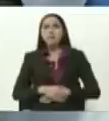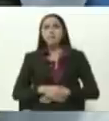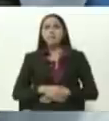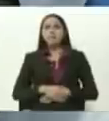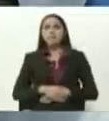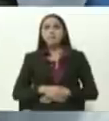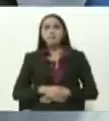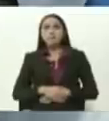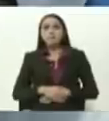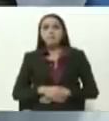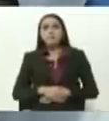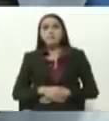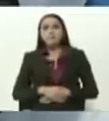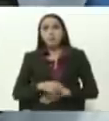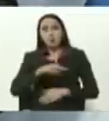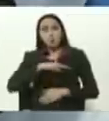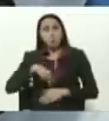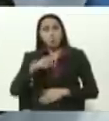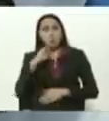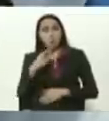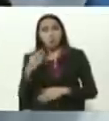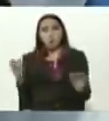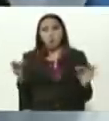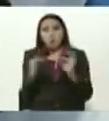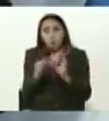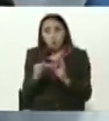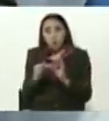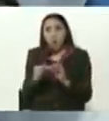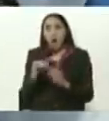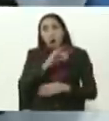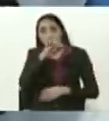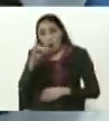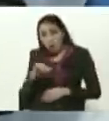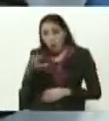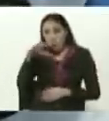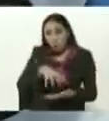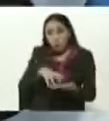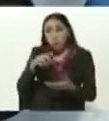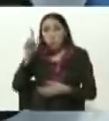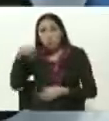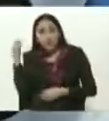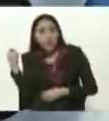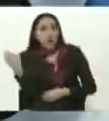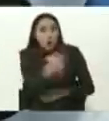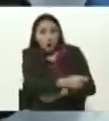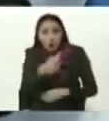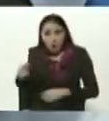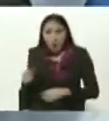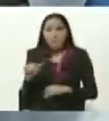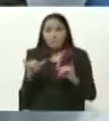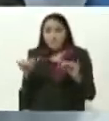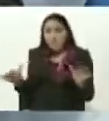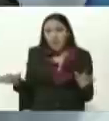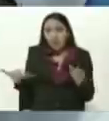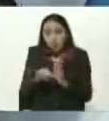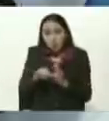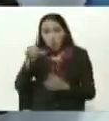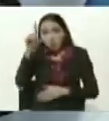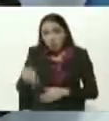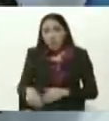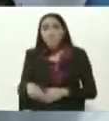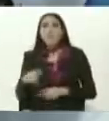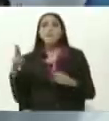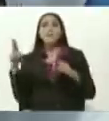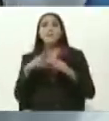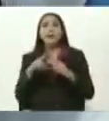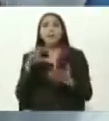que, vamos a decir, está conectada con el estado Zulia, con el estado Apure, particularmente con el estado